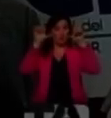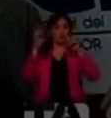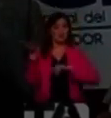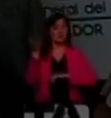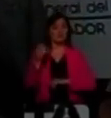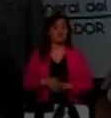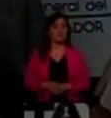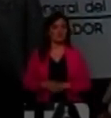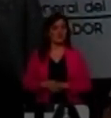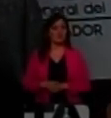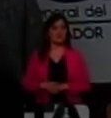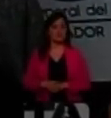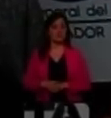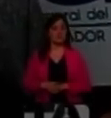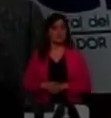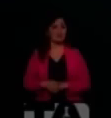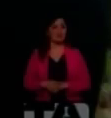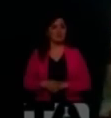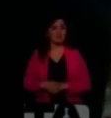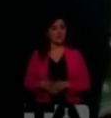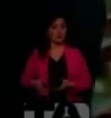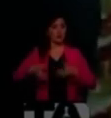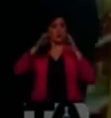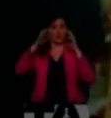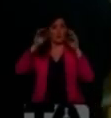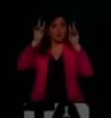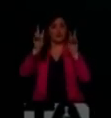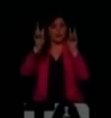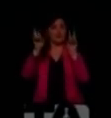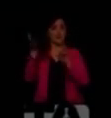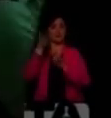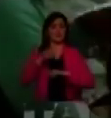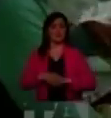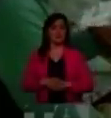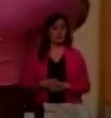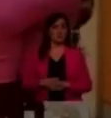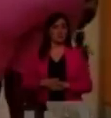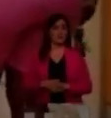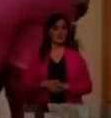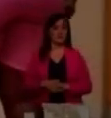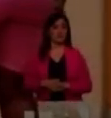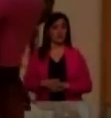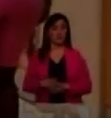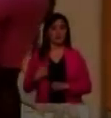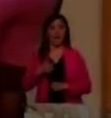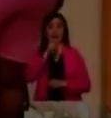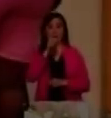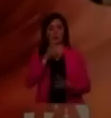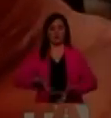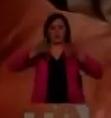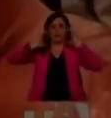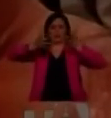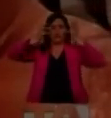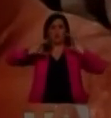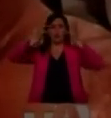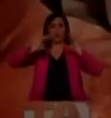fue agredida tristemente por este tema y por el no ponerle agua oportunamente, sus secuelas